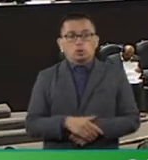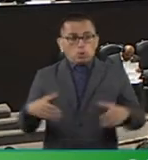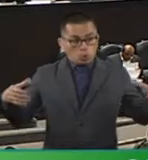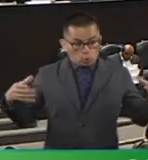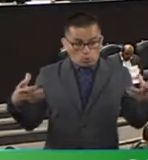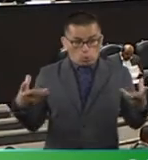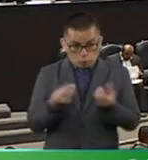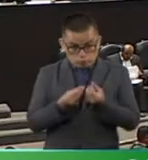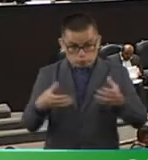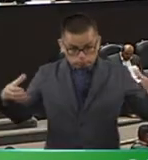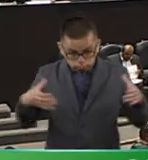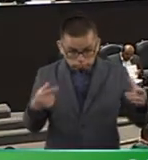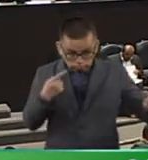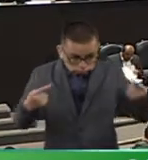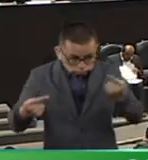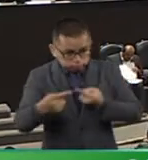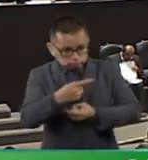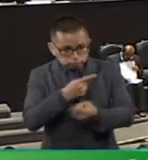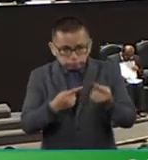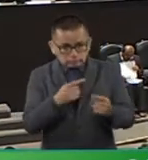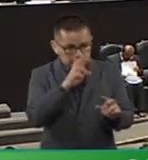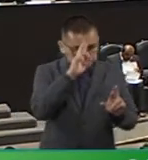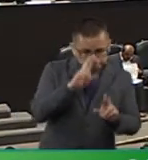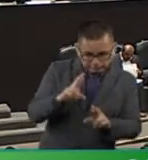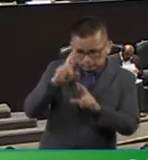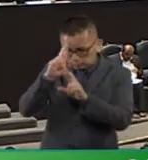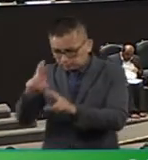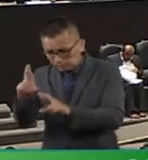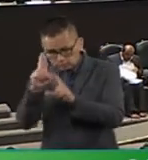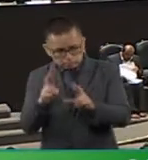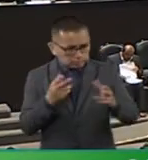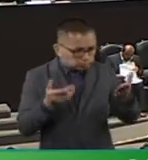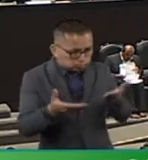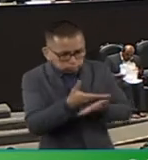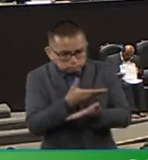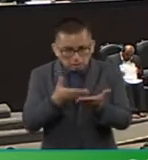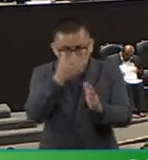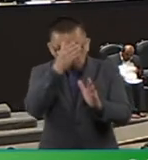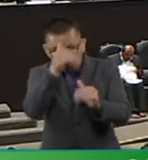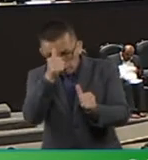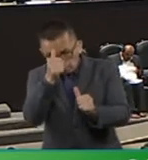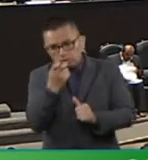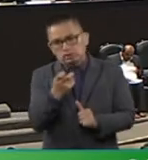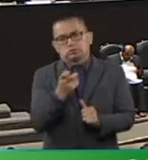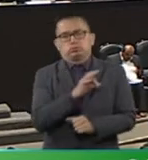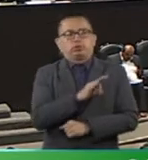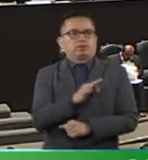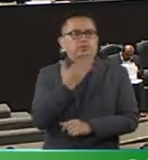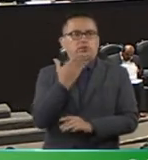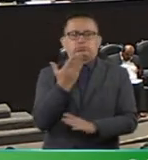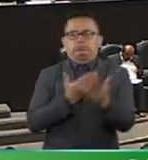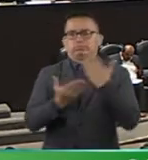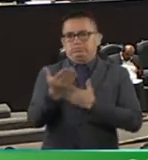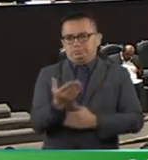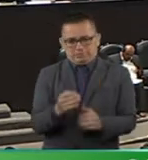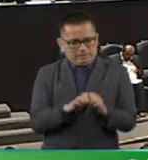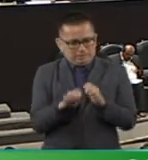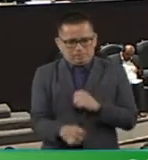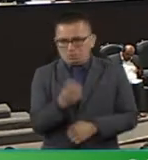en consenso hoy encuentra un triunfo histórico en este país. Me parece